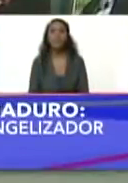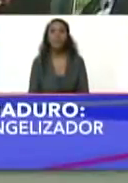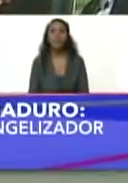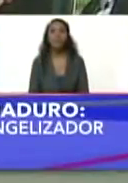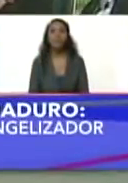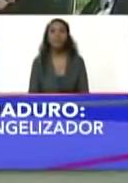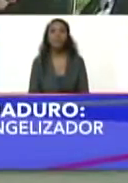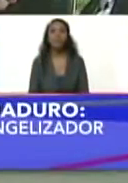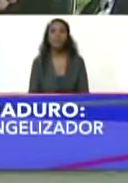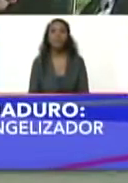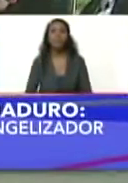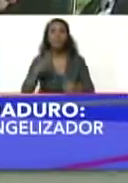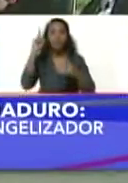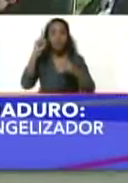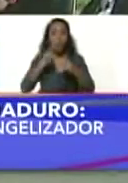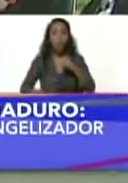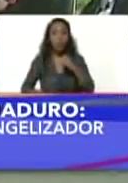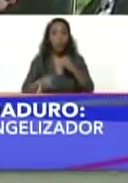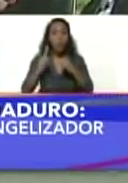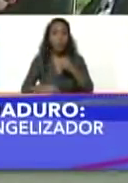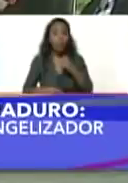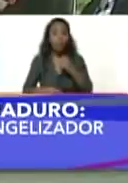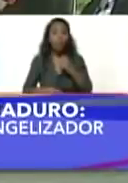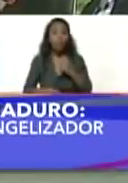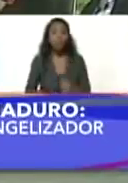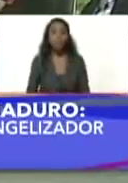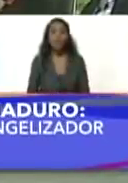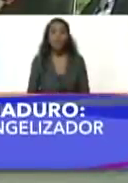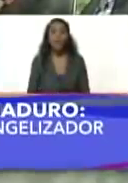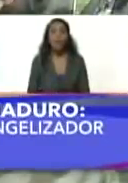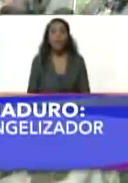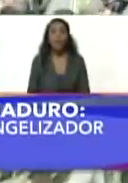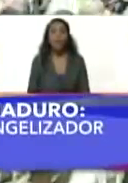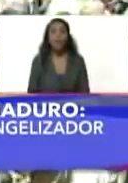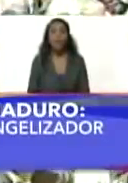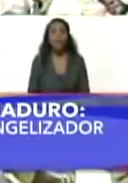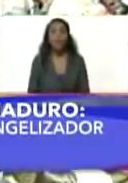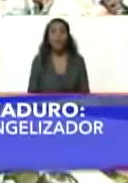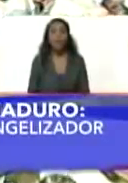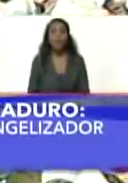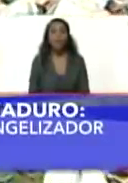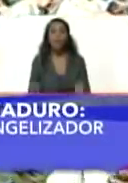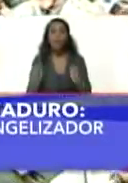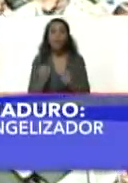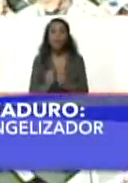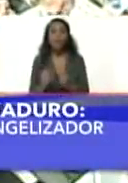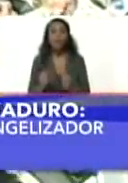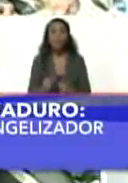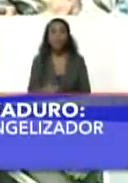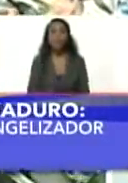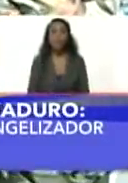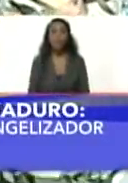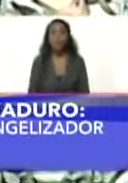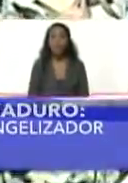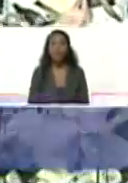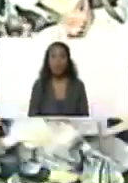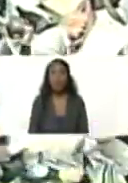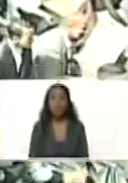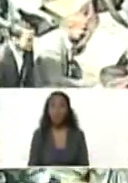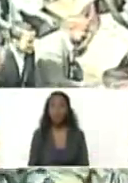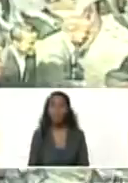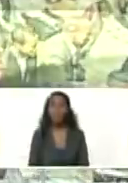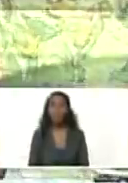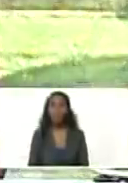Y por último, con Nicolás Maduro. Valores y futuro. Con Nicolás Maduro. Muy